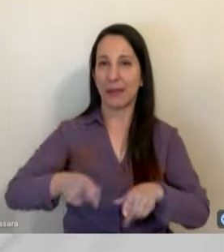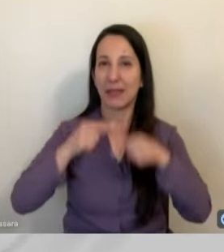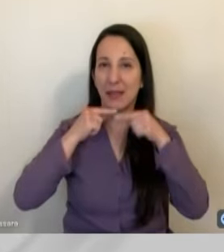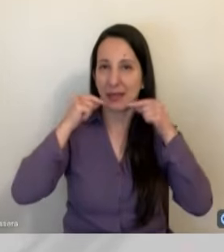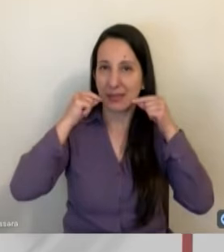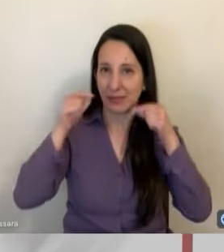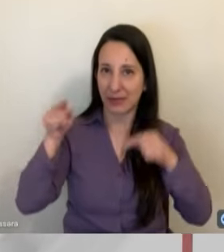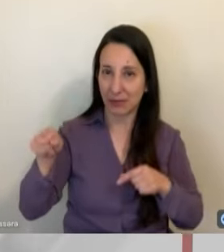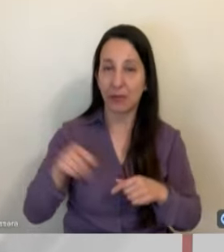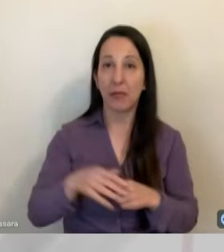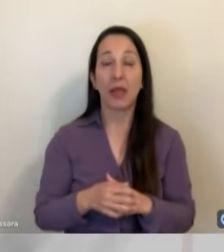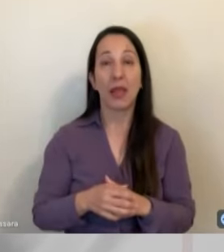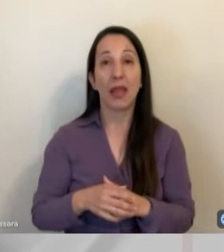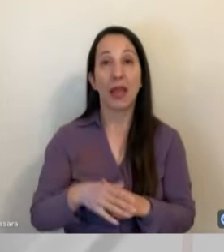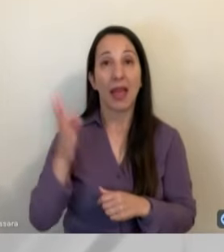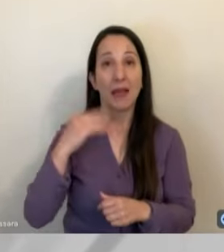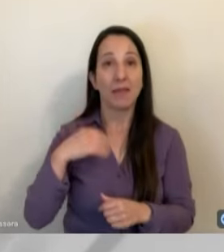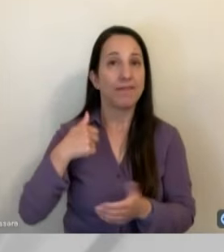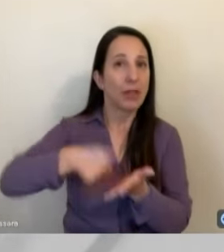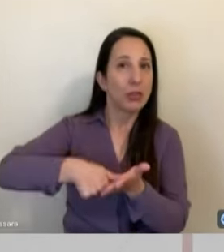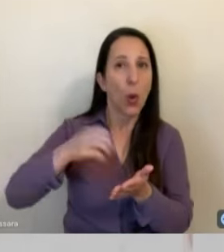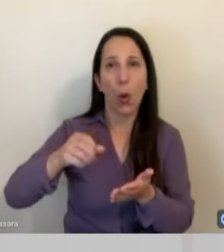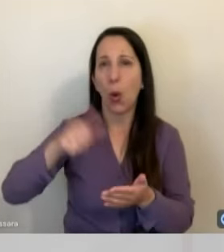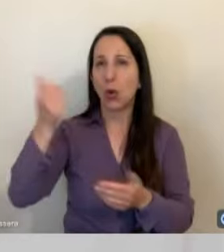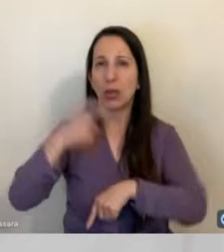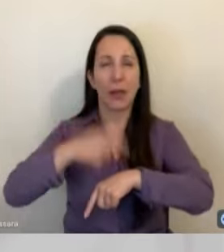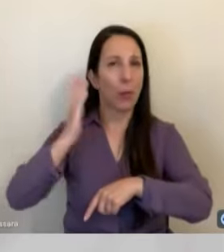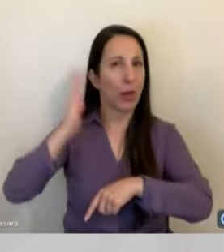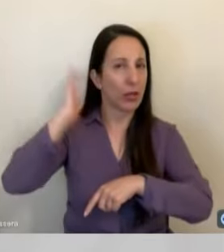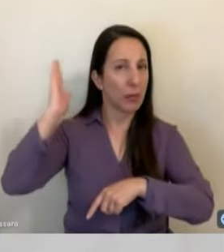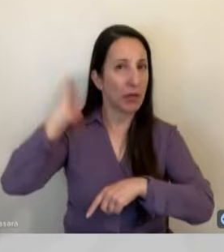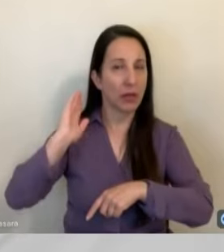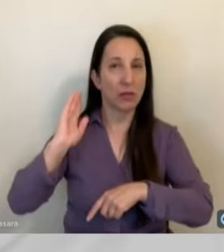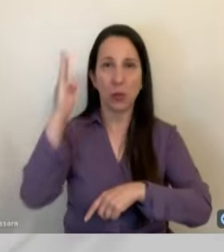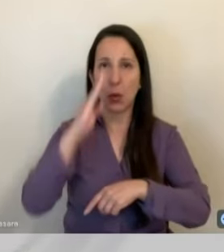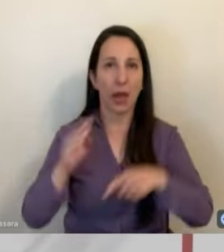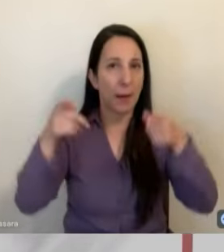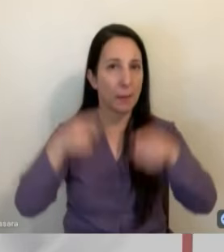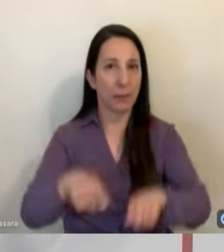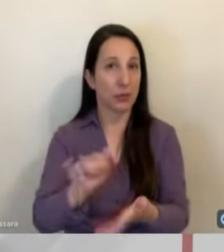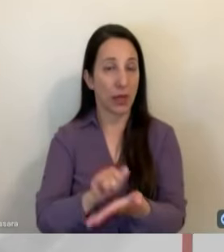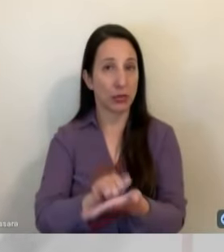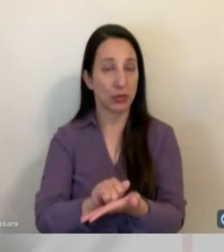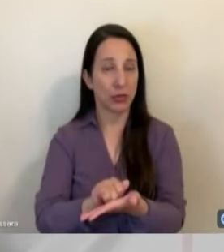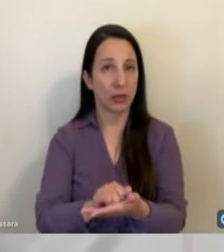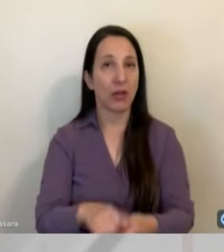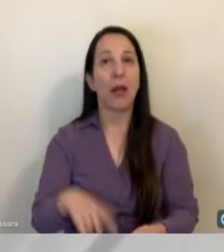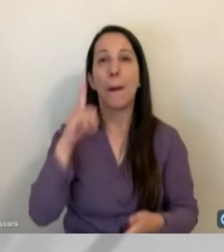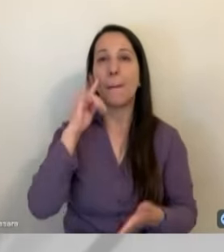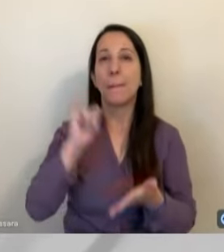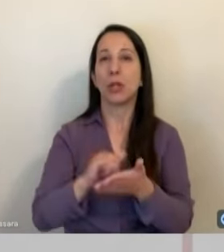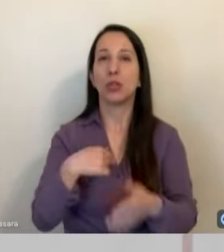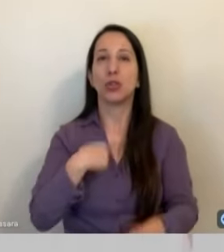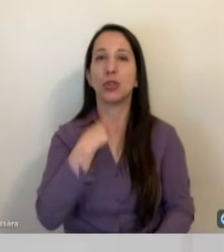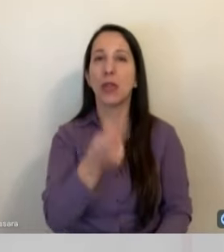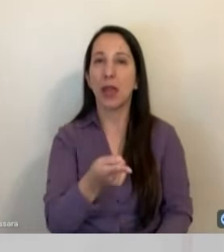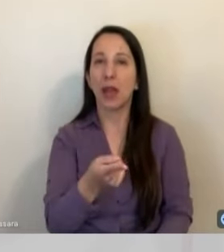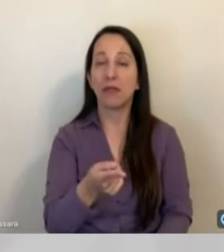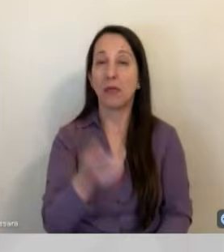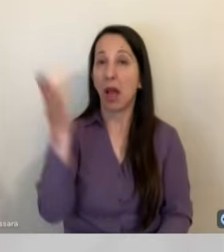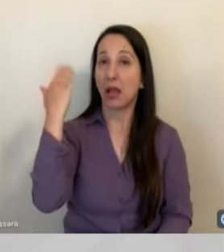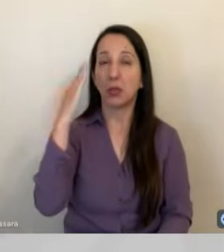unas elecciones o en otros periodos o anteriormente no había ocurrido eso. Por eso fue mi comentario de que no había pasado en los